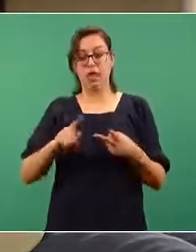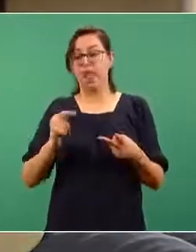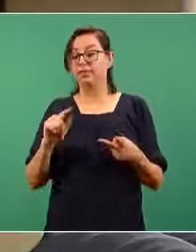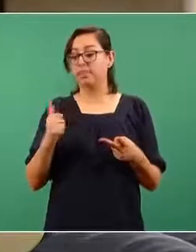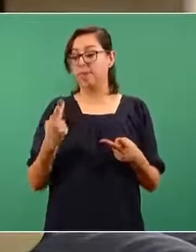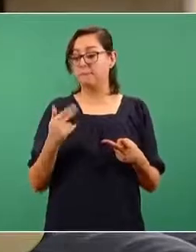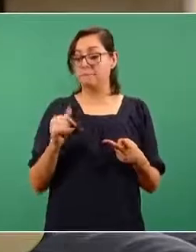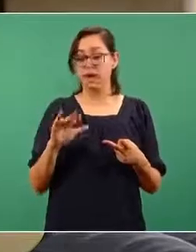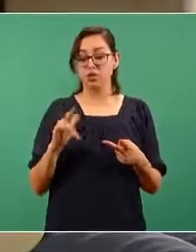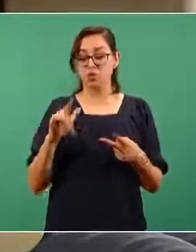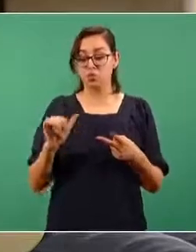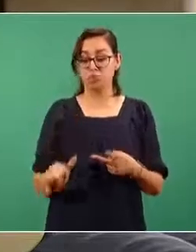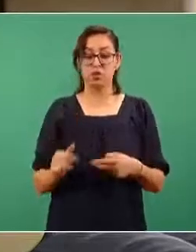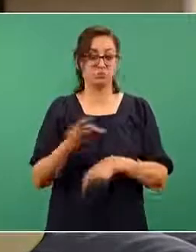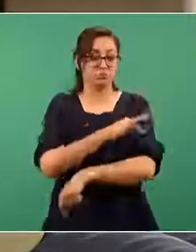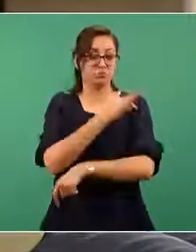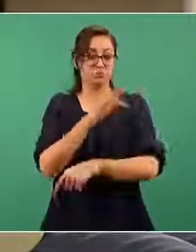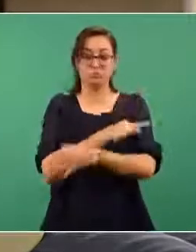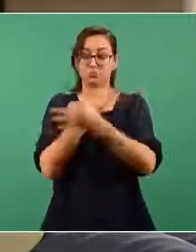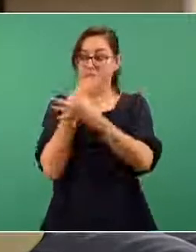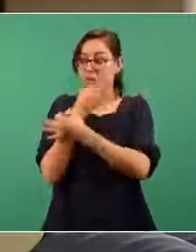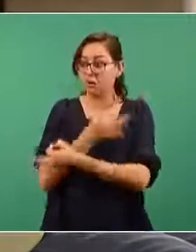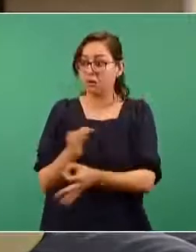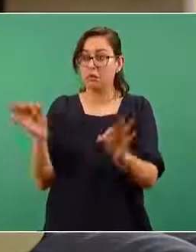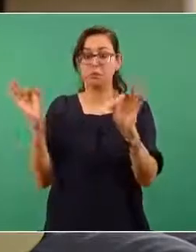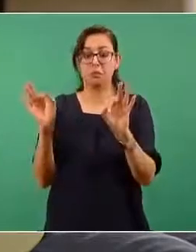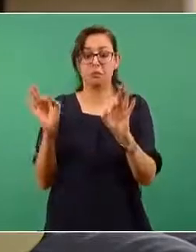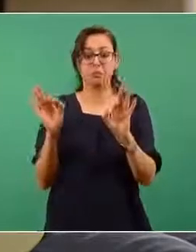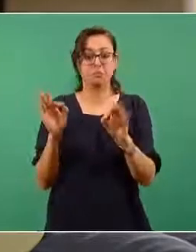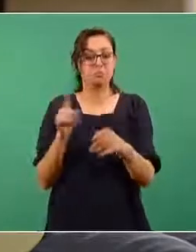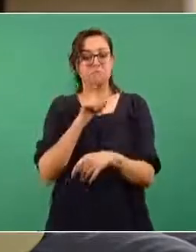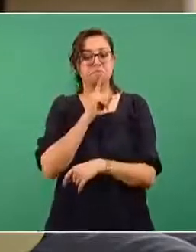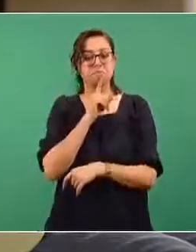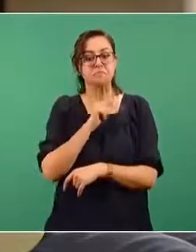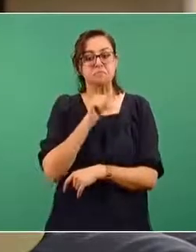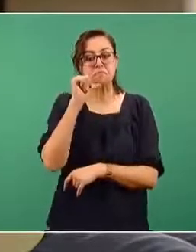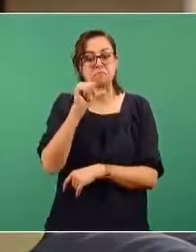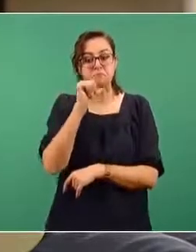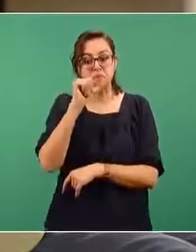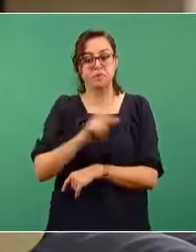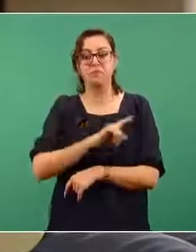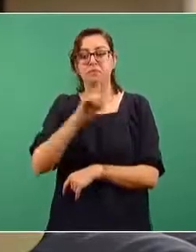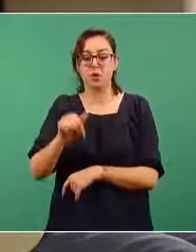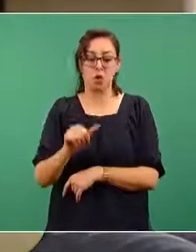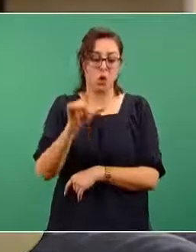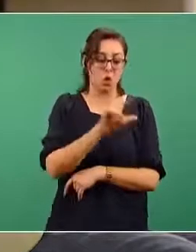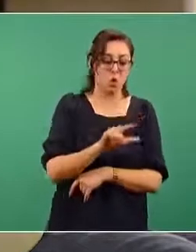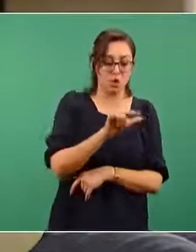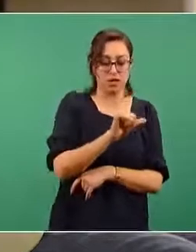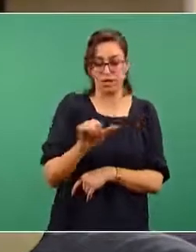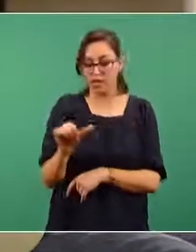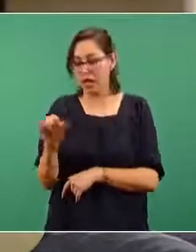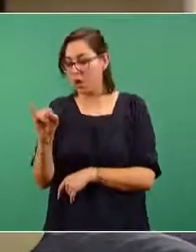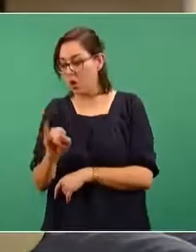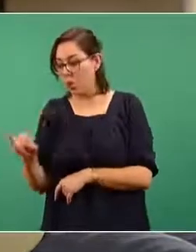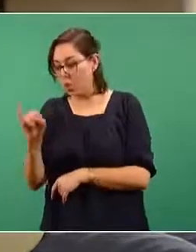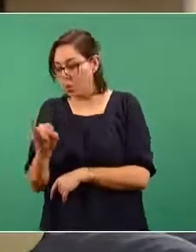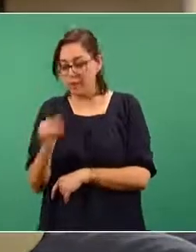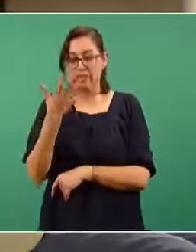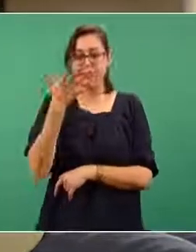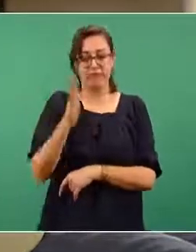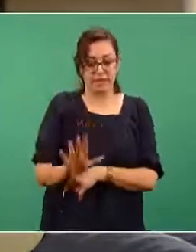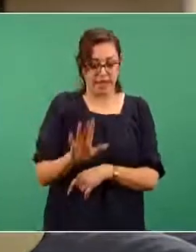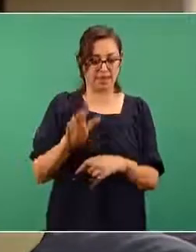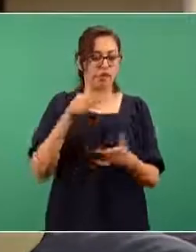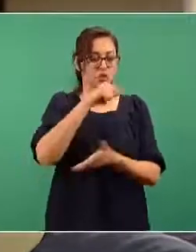que la vacunación se estaría llevando de lunes a jueves en 10 módulos. A la mera hora solo abrieron 2 de estos 10 módulos,